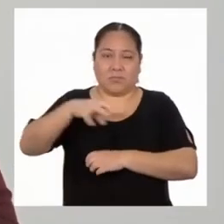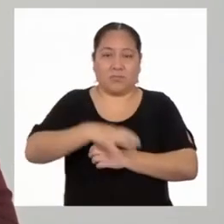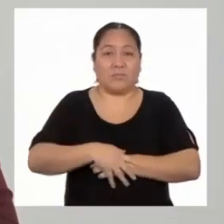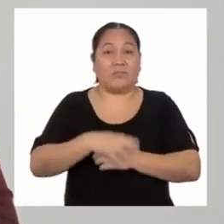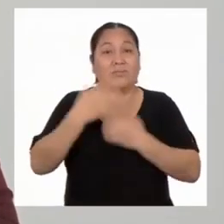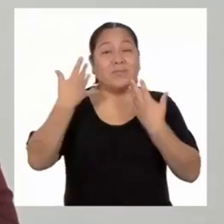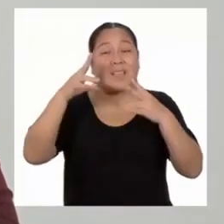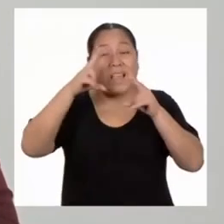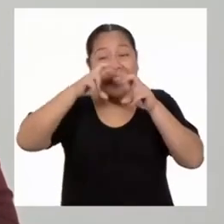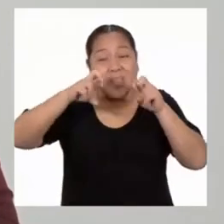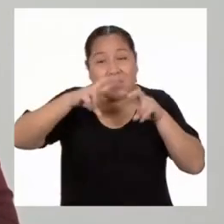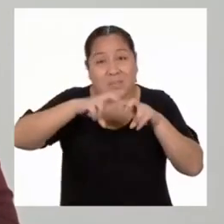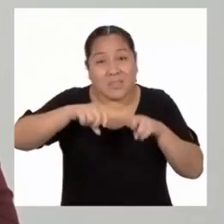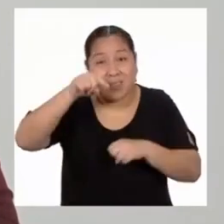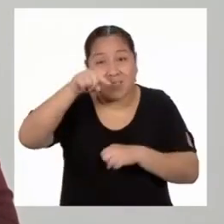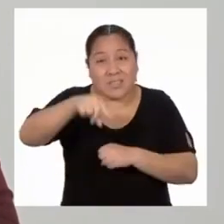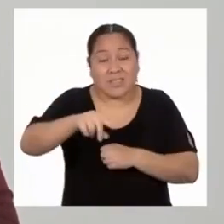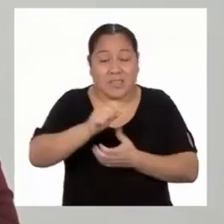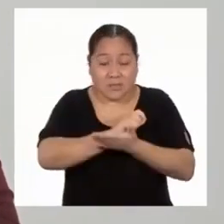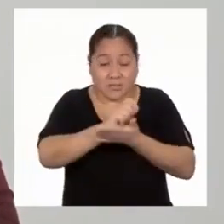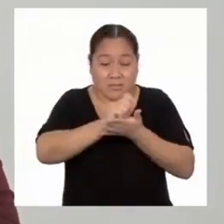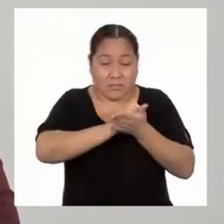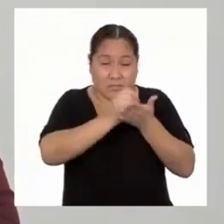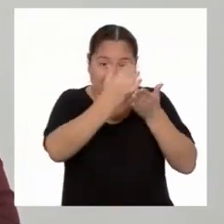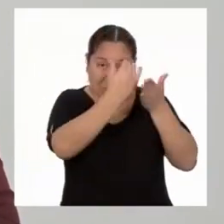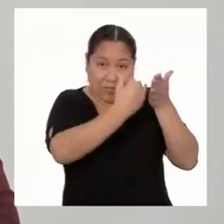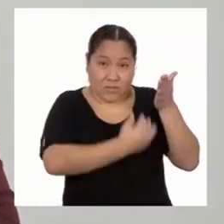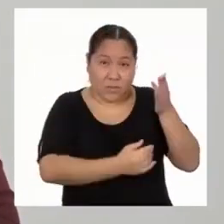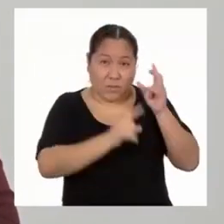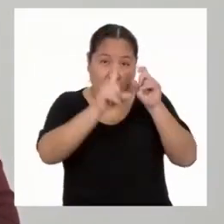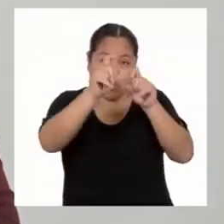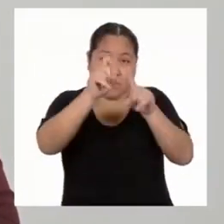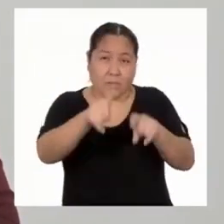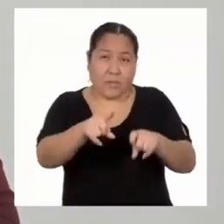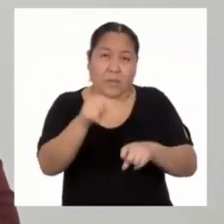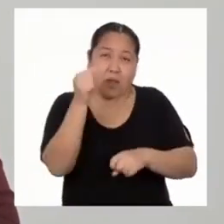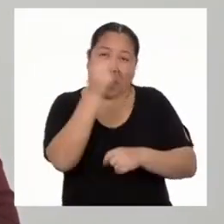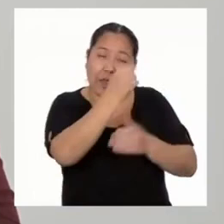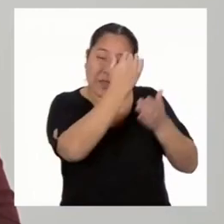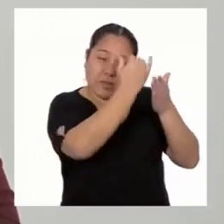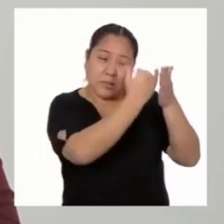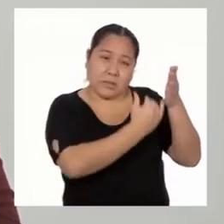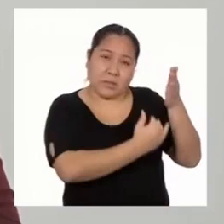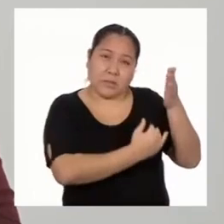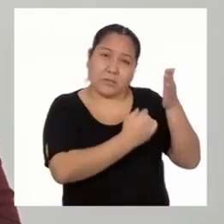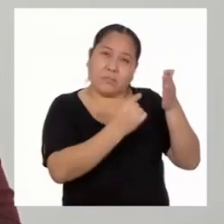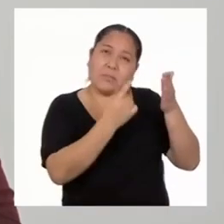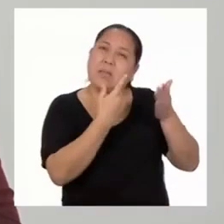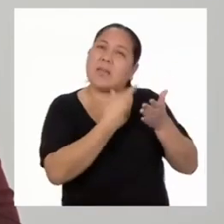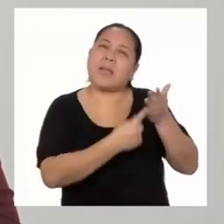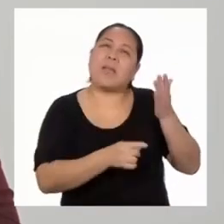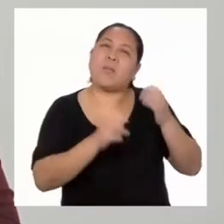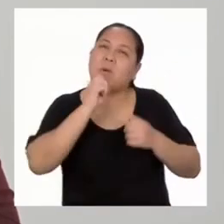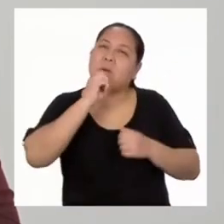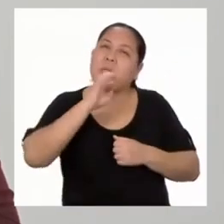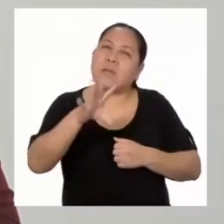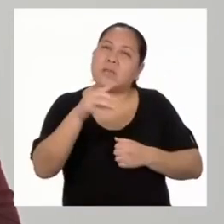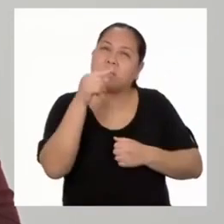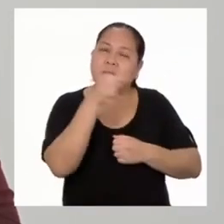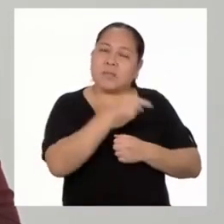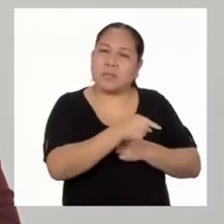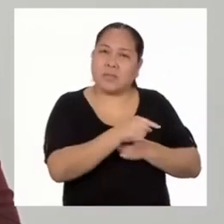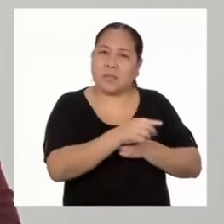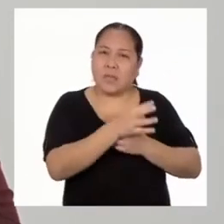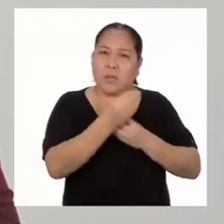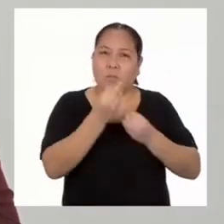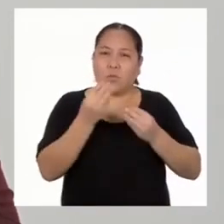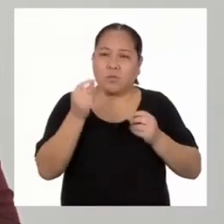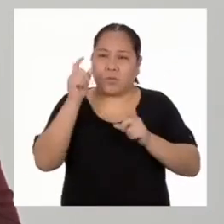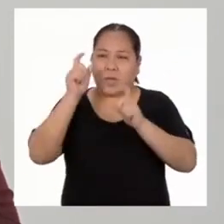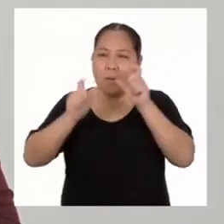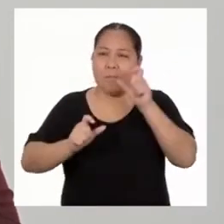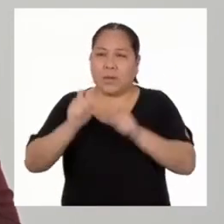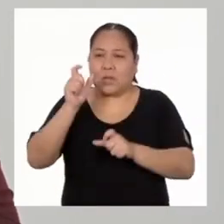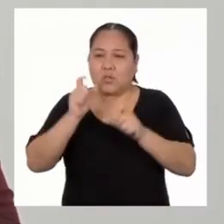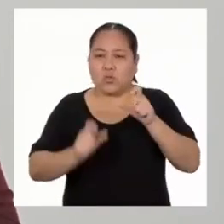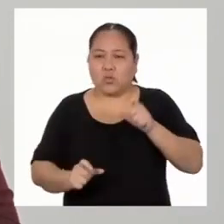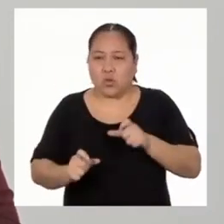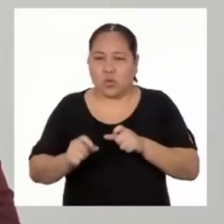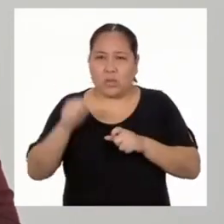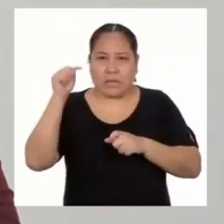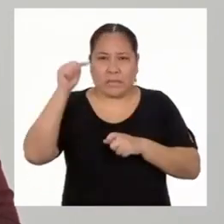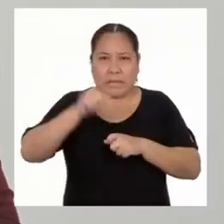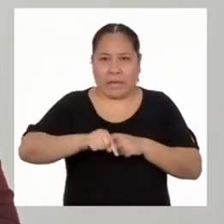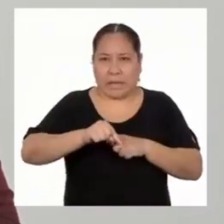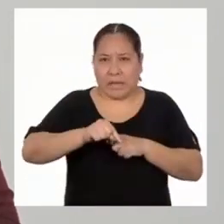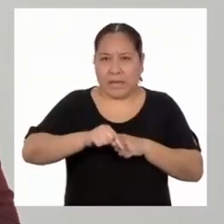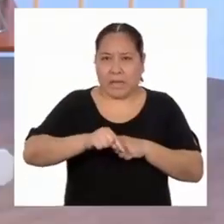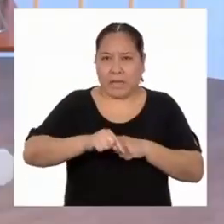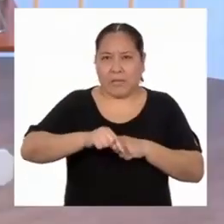te quisiera hacer una pregunta. Según el texto, ¿qué se puede decir de gran parte de la población peruana sobre el